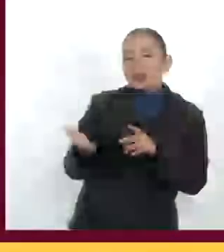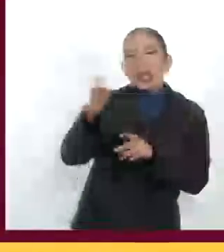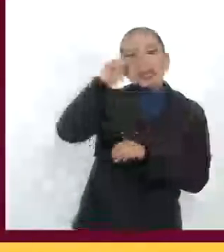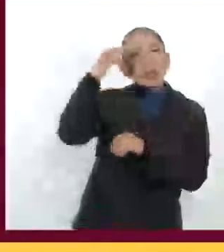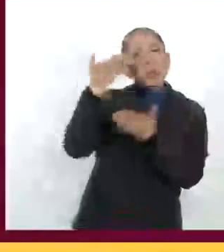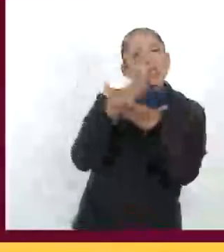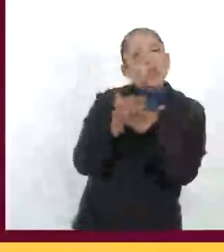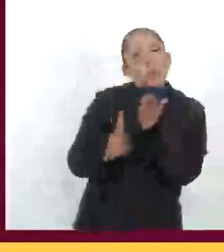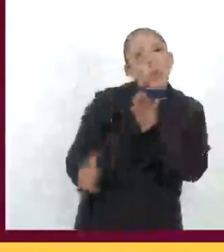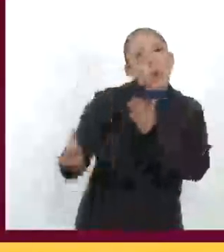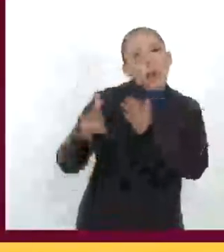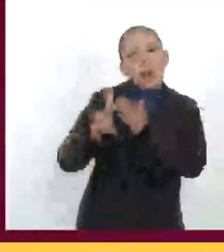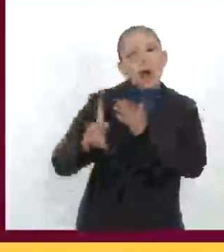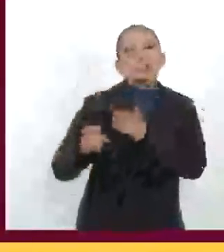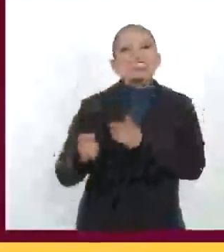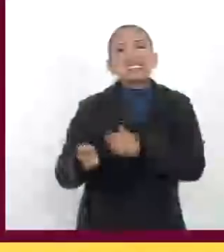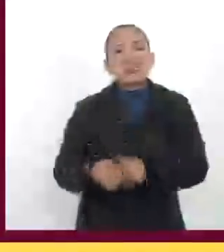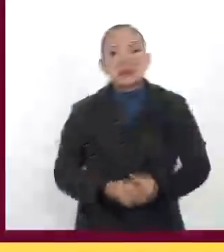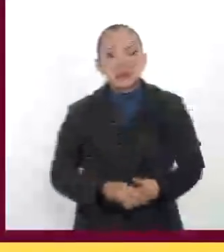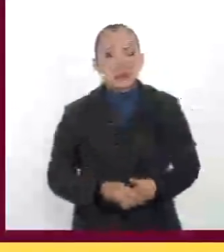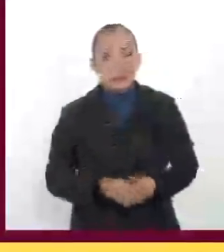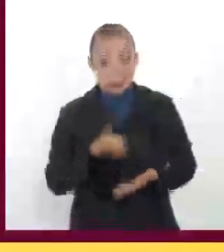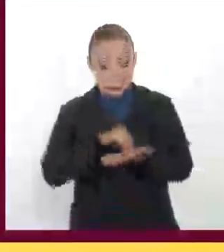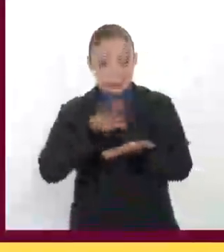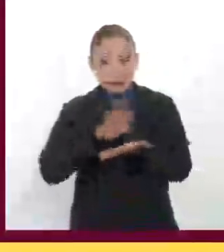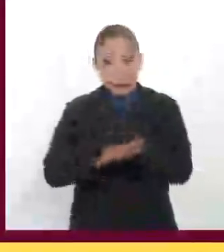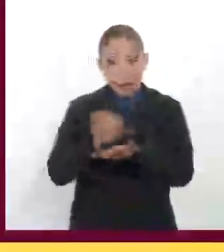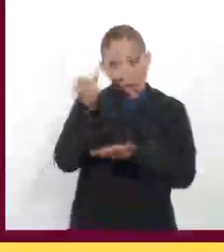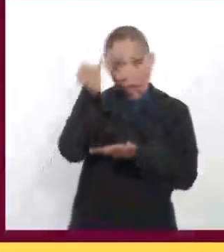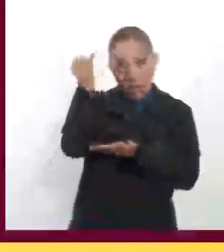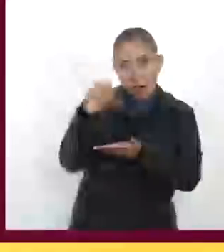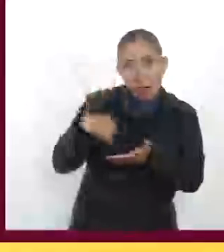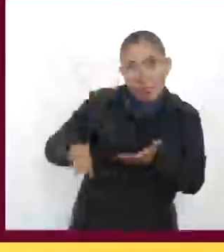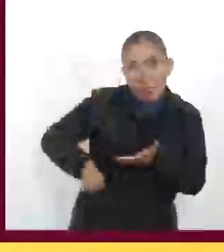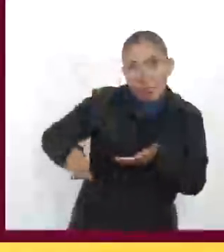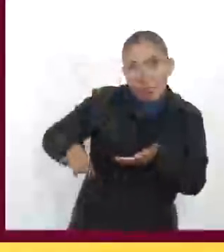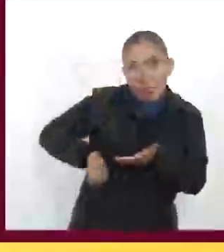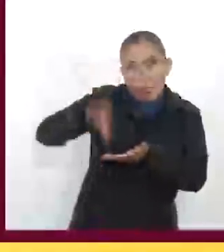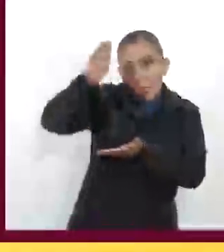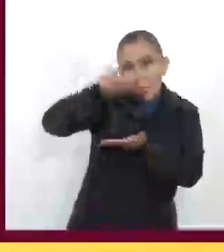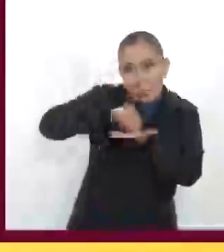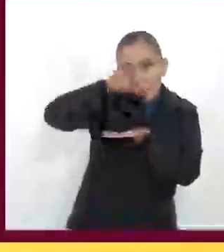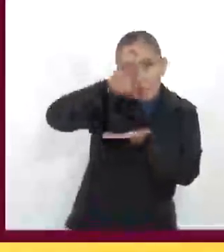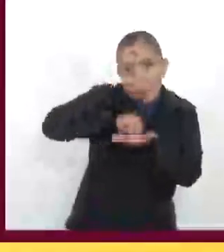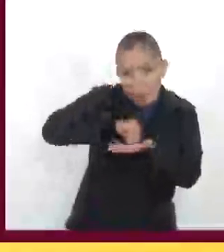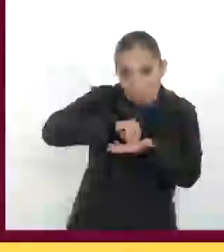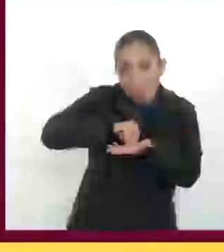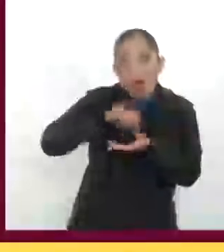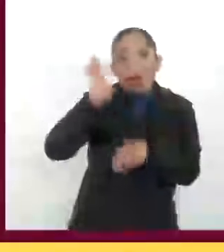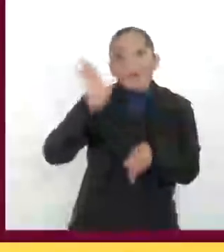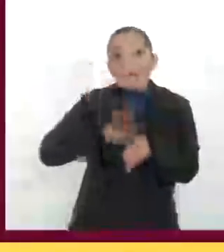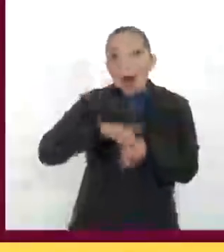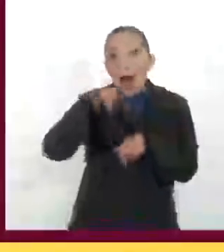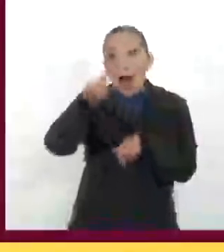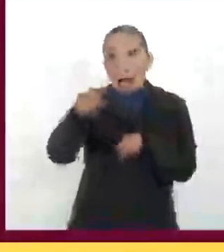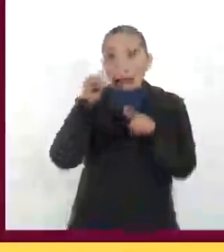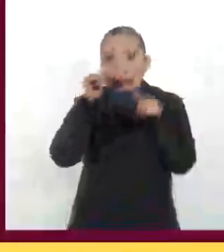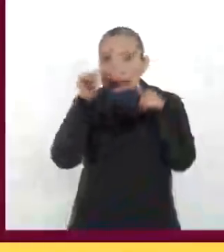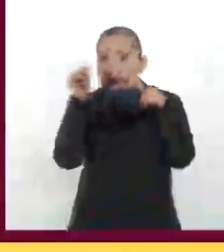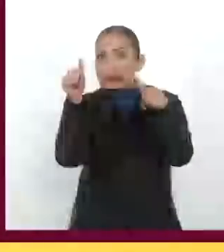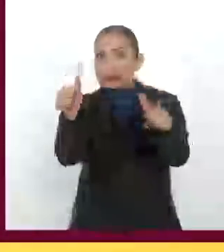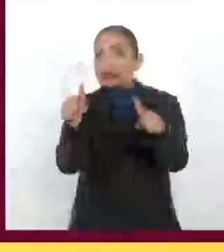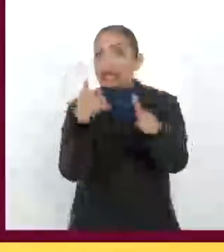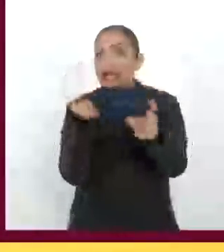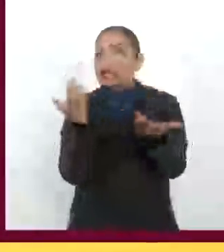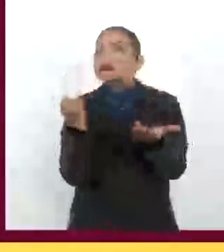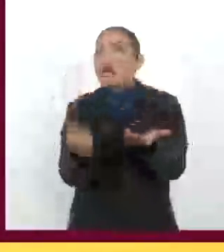Para conocer a los servidores públicos. Tomen nota de las ideas que les parezcan más relevantes. Sobre todo,